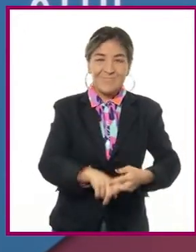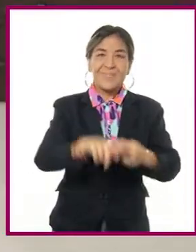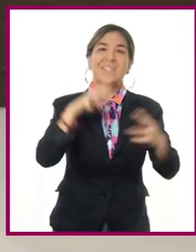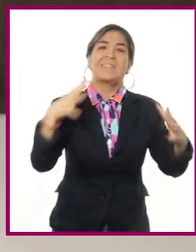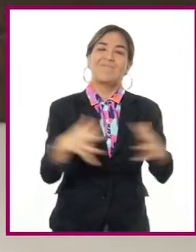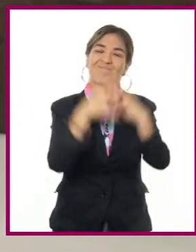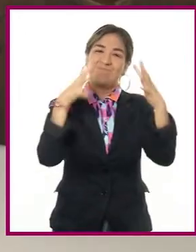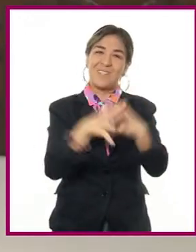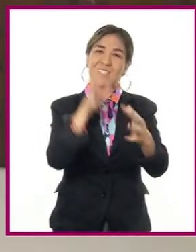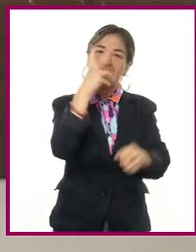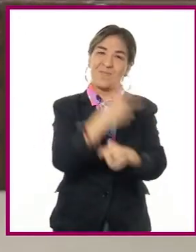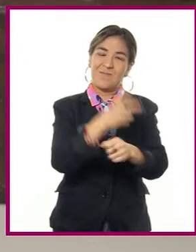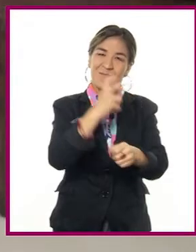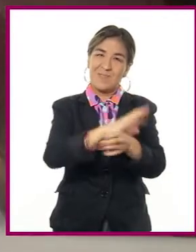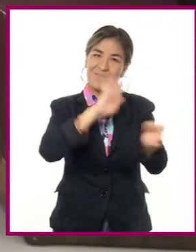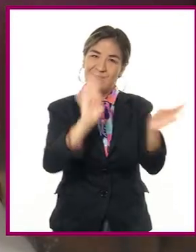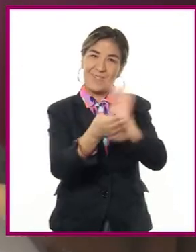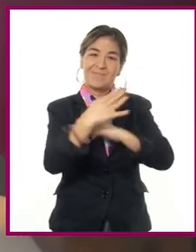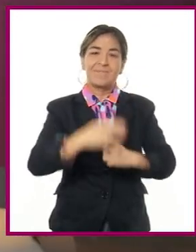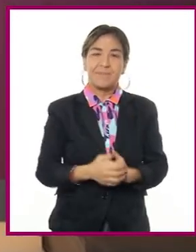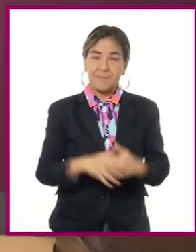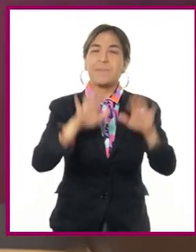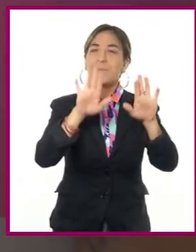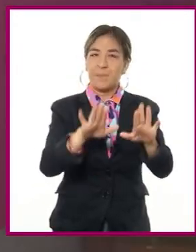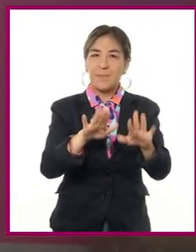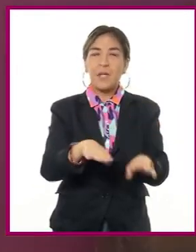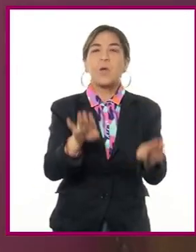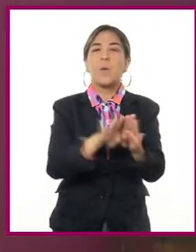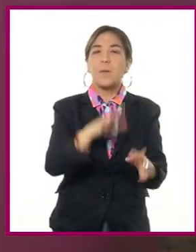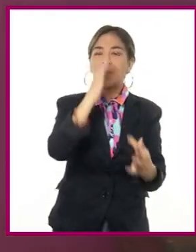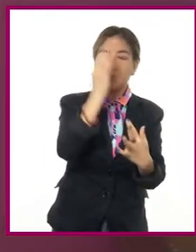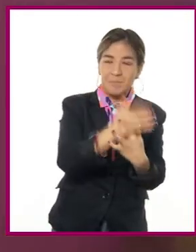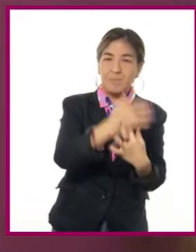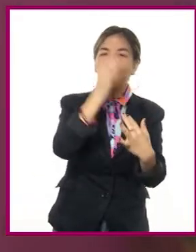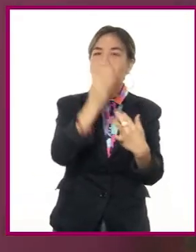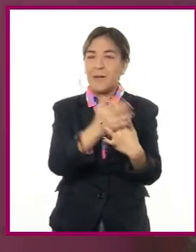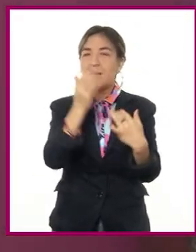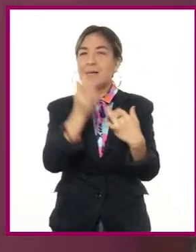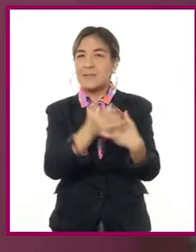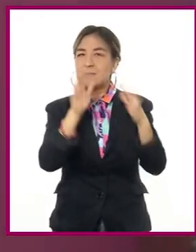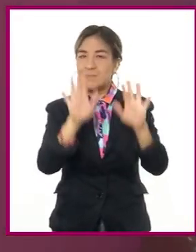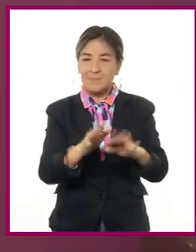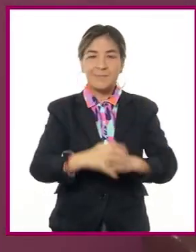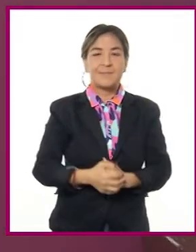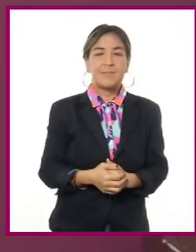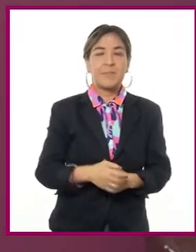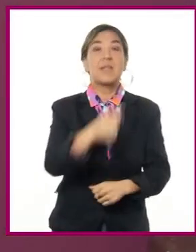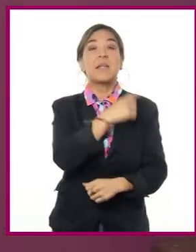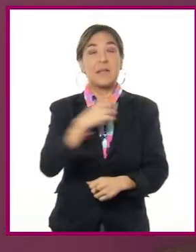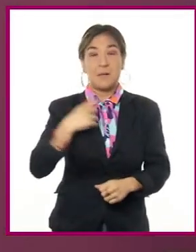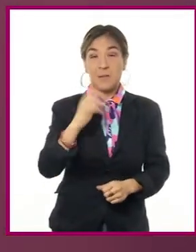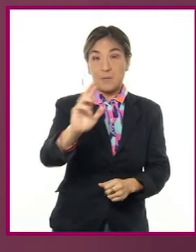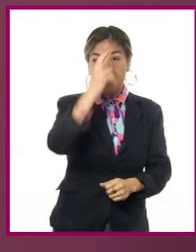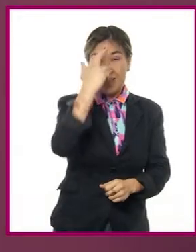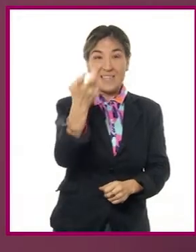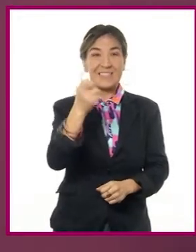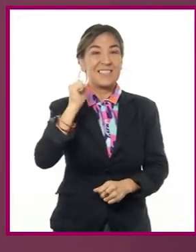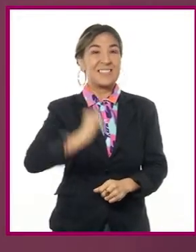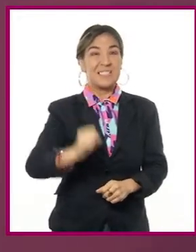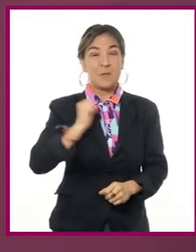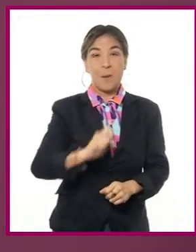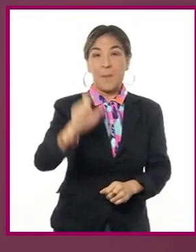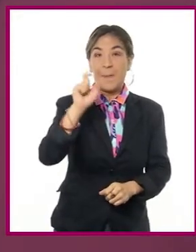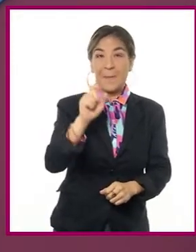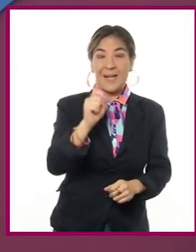Mundial. Pero vayamos por partes. Antes de continuar, debemos recordar que a principios del siglo XX,